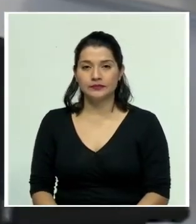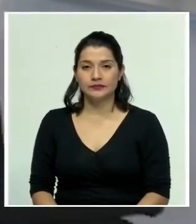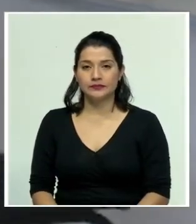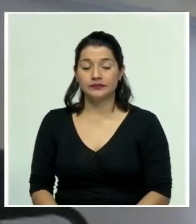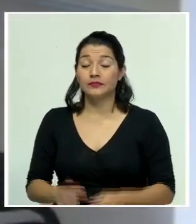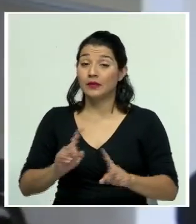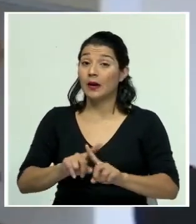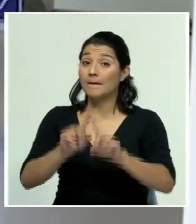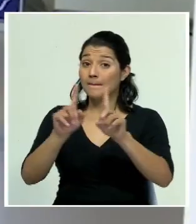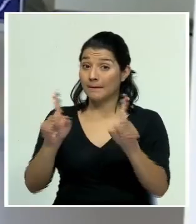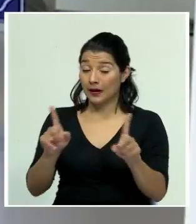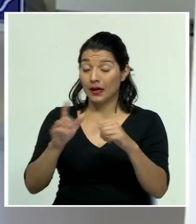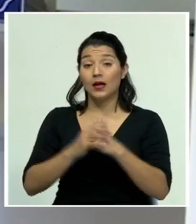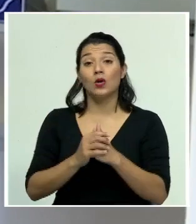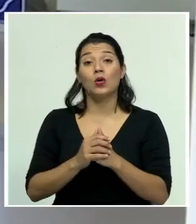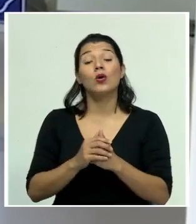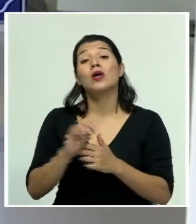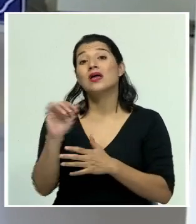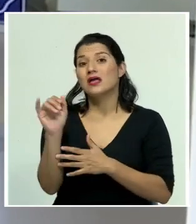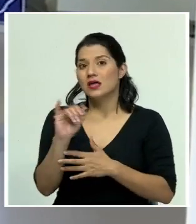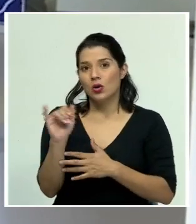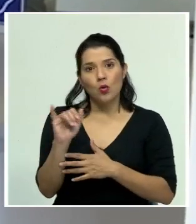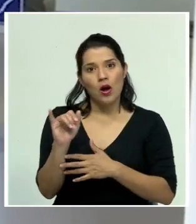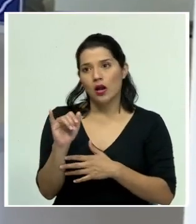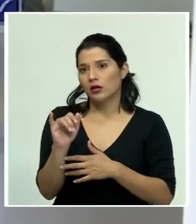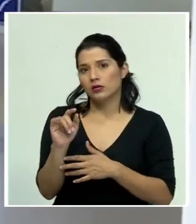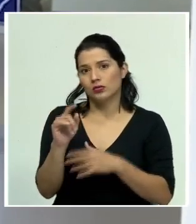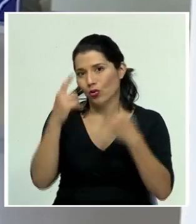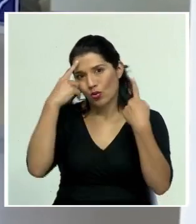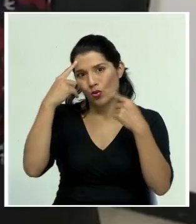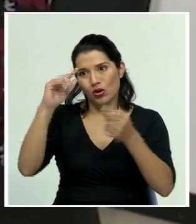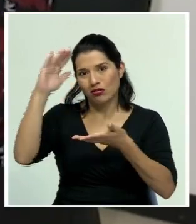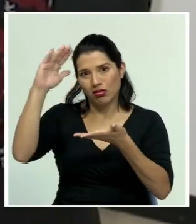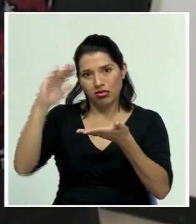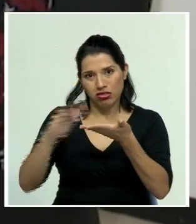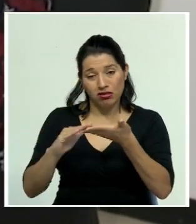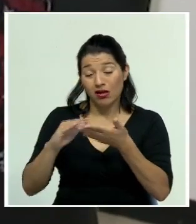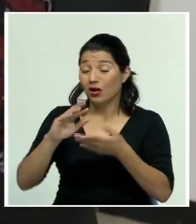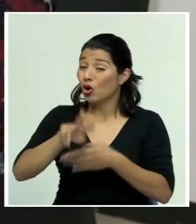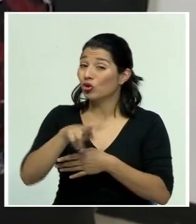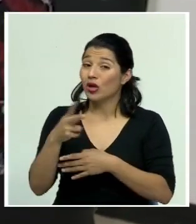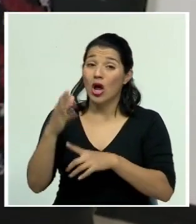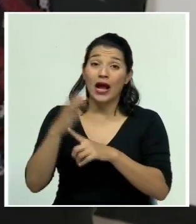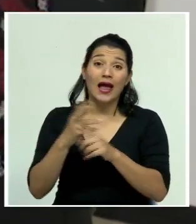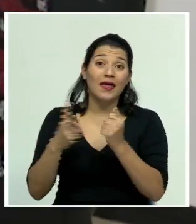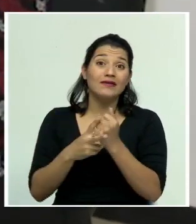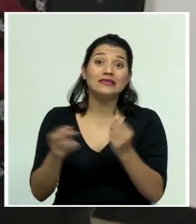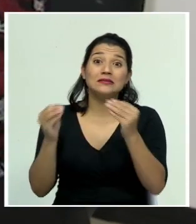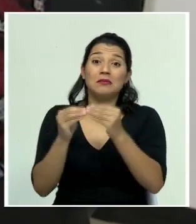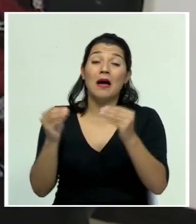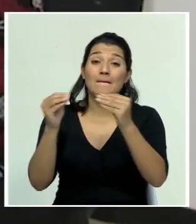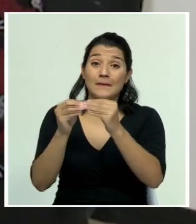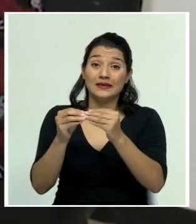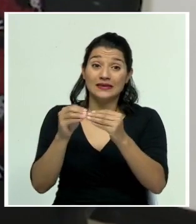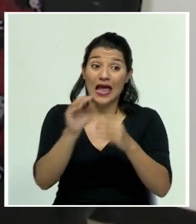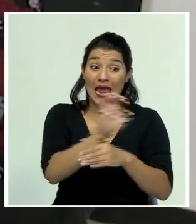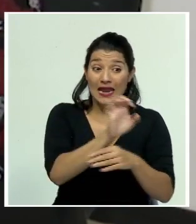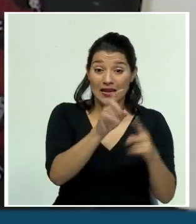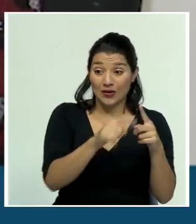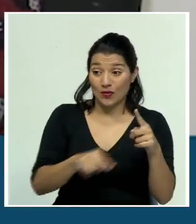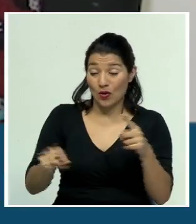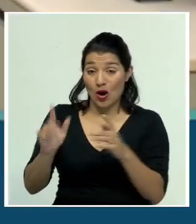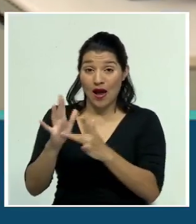Sin embargo, pese a eso, la acumulación no baja. Por el contrario, cada vez sube más. Solamente entre enero y abril